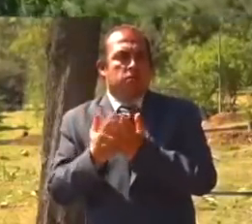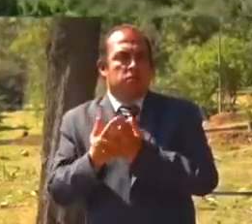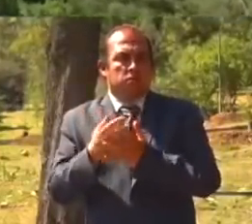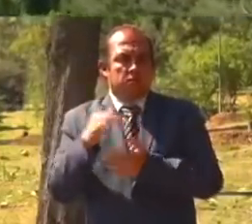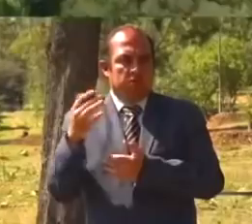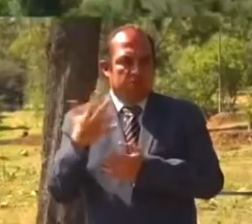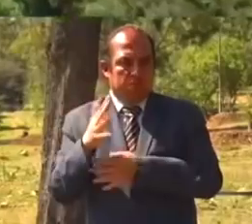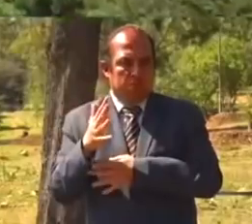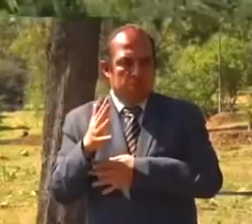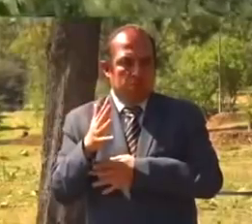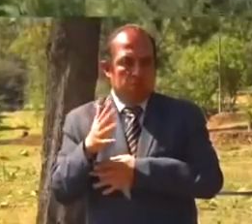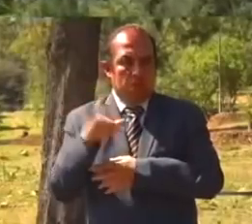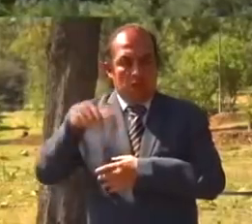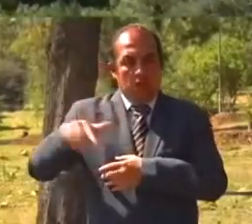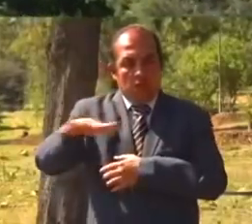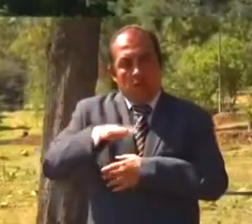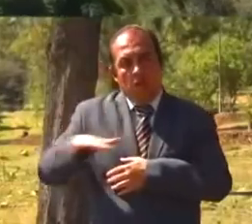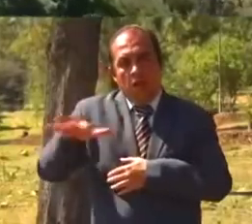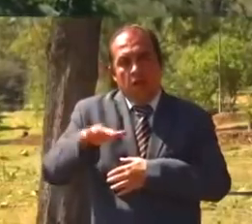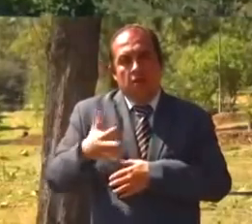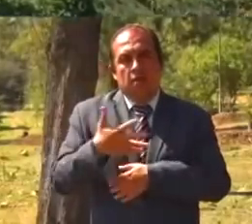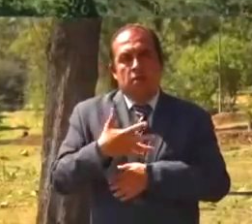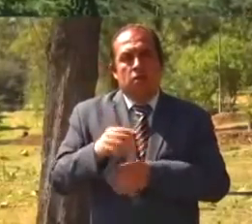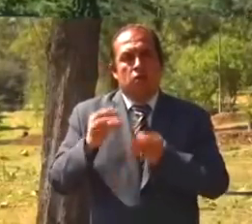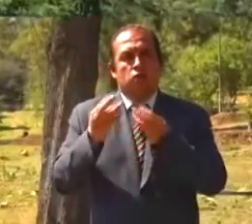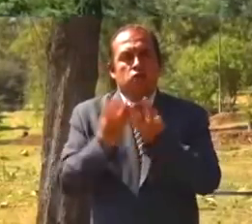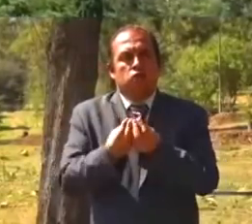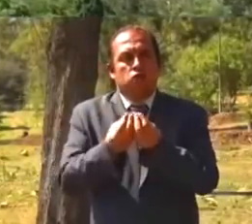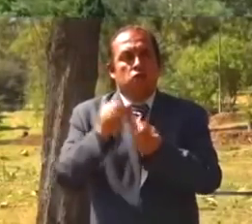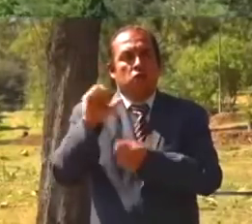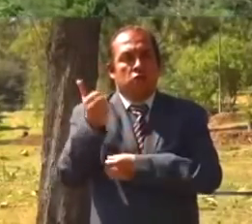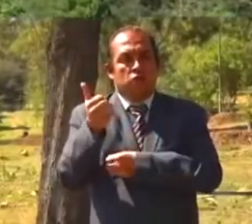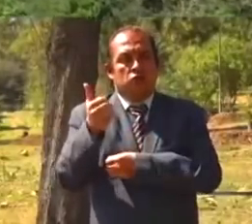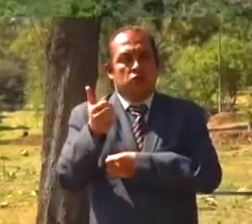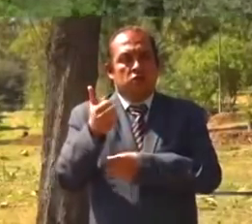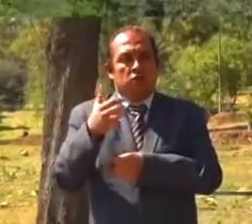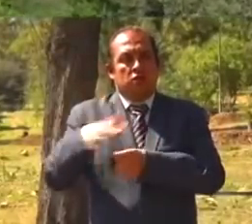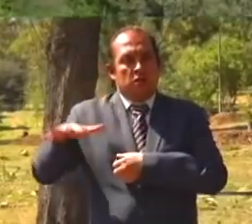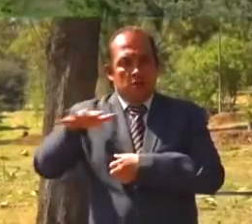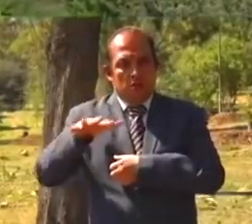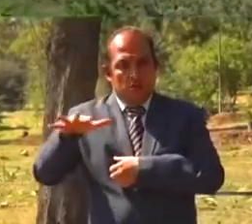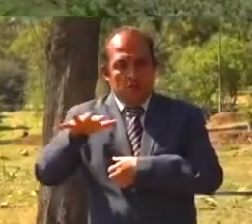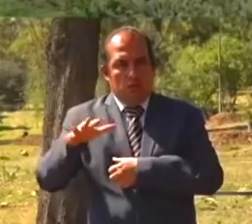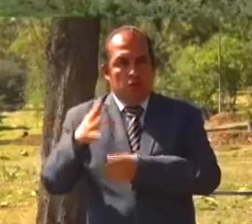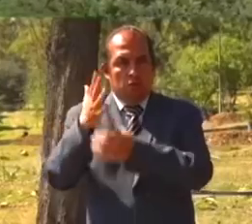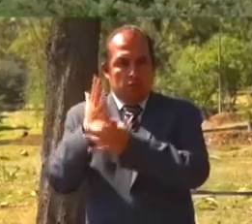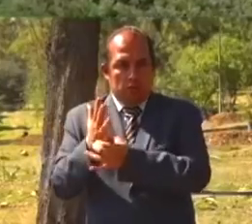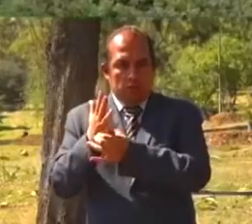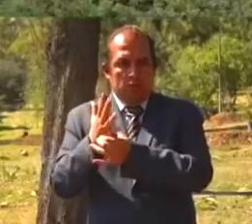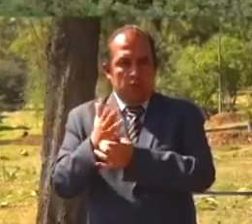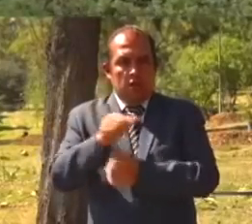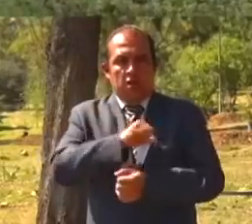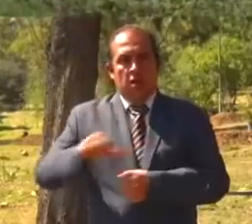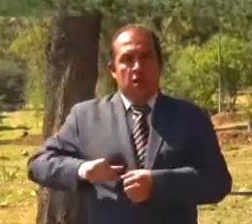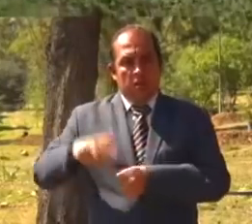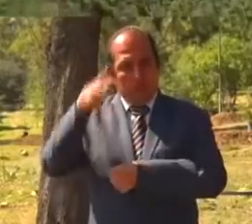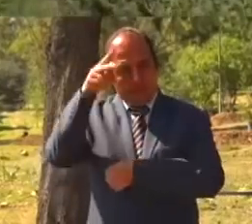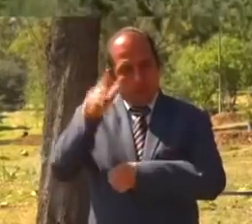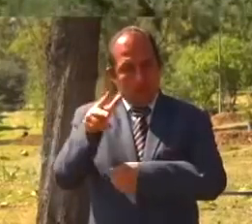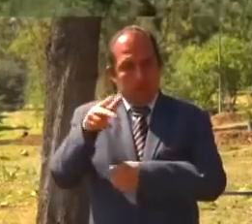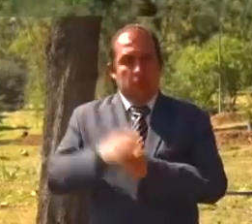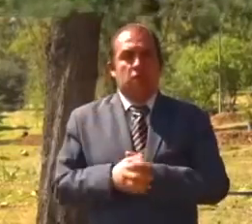esta zona junto con las otras, como decía el alcalde Miguel